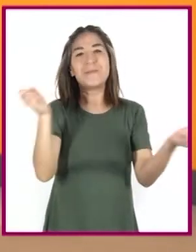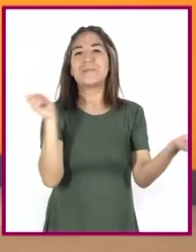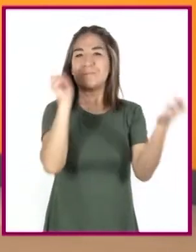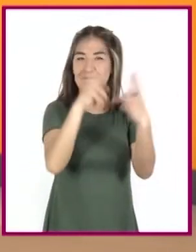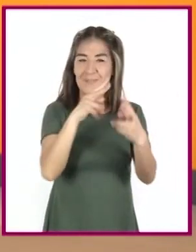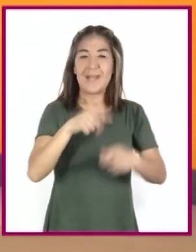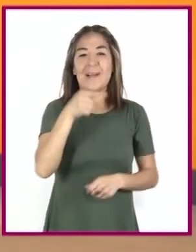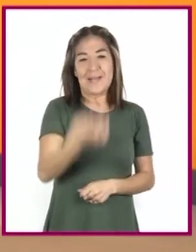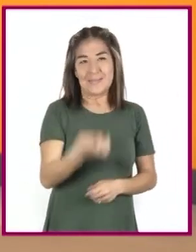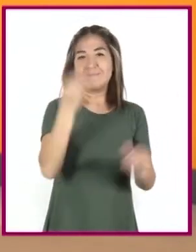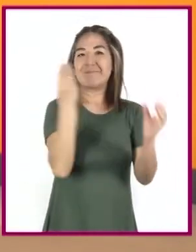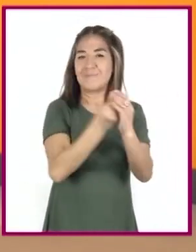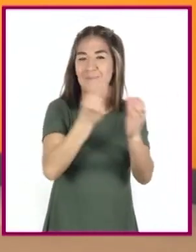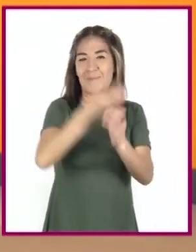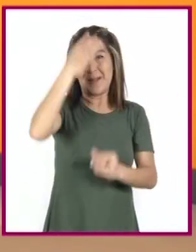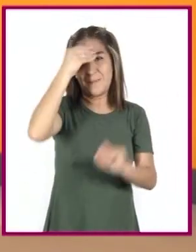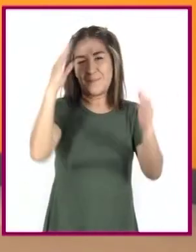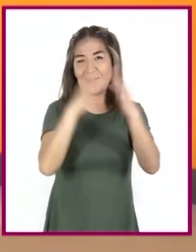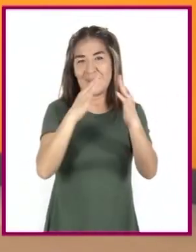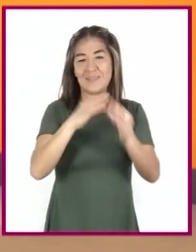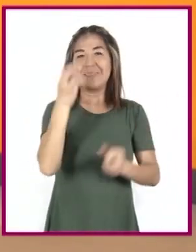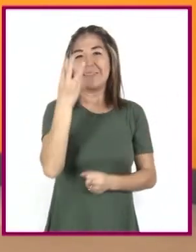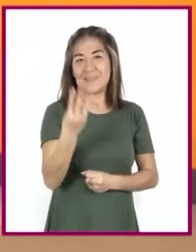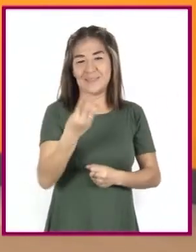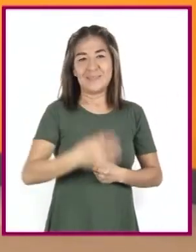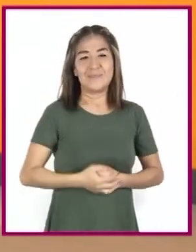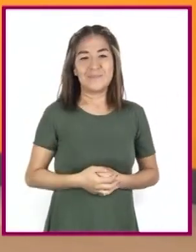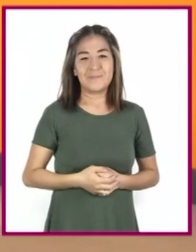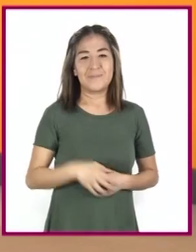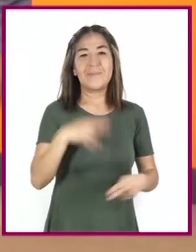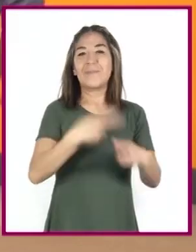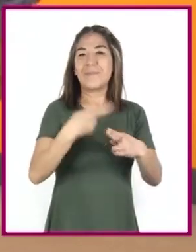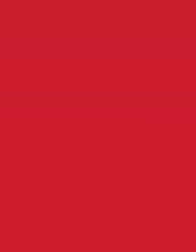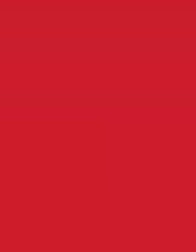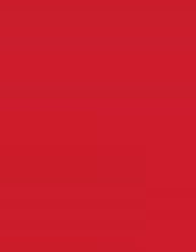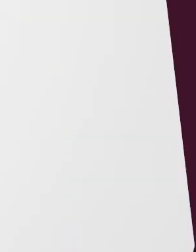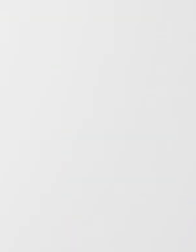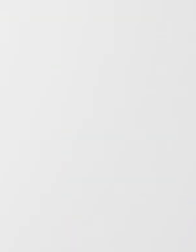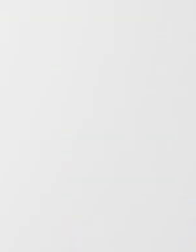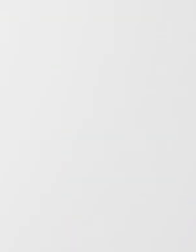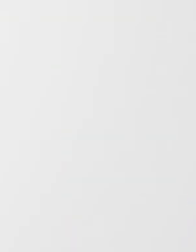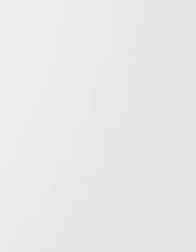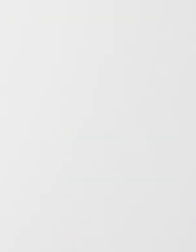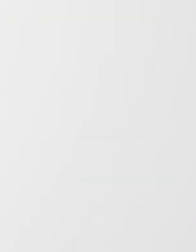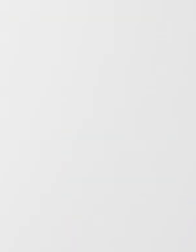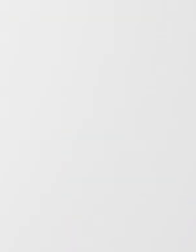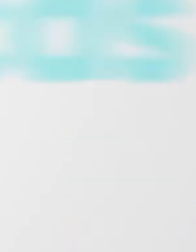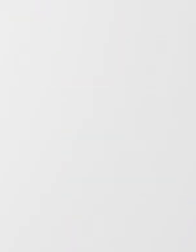en otra sesión más de Aprende en Casa 3. Hasta la próxima.